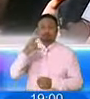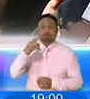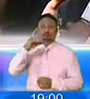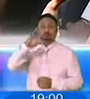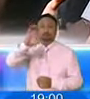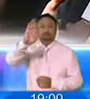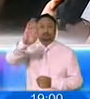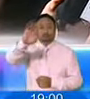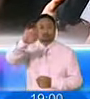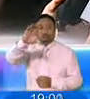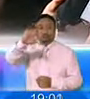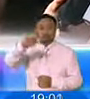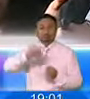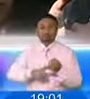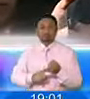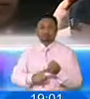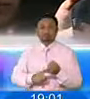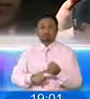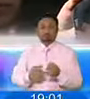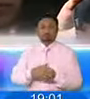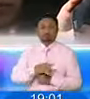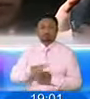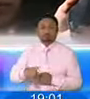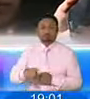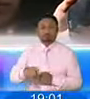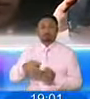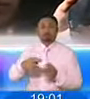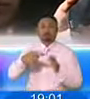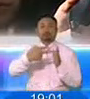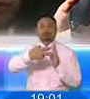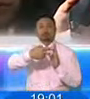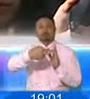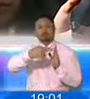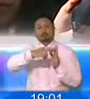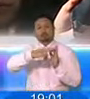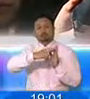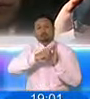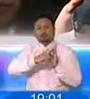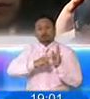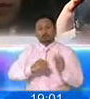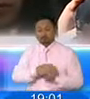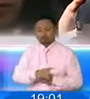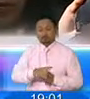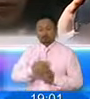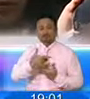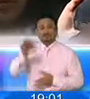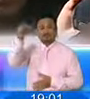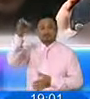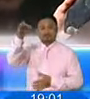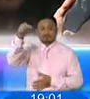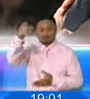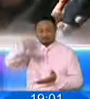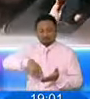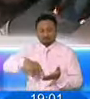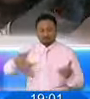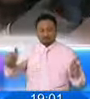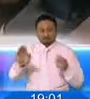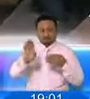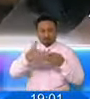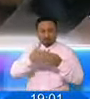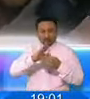Vaca Mancheno, que constan en recibos y en una serie de oficios que están